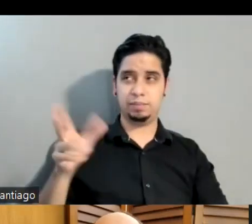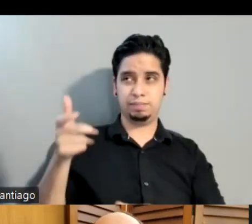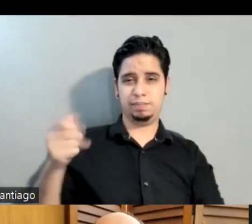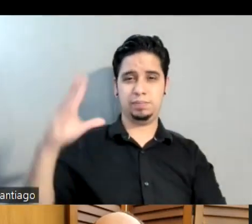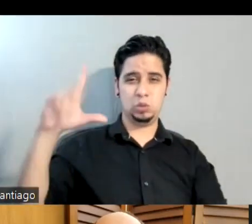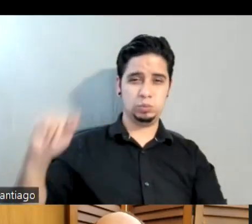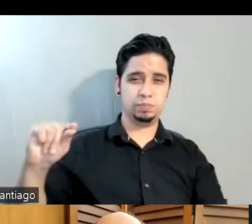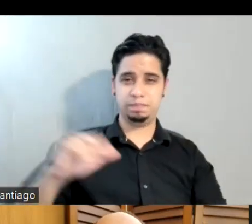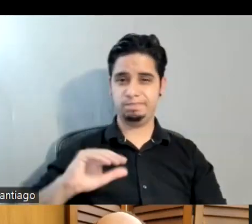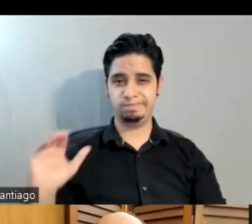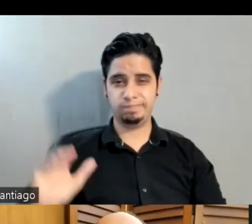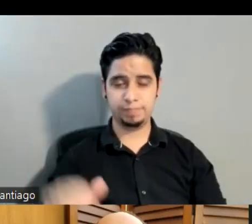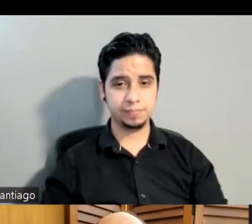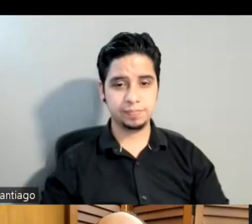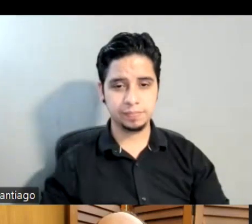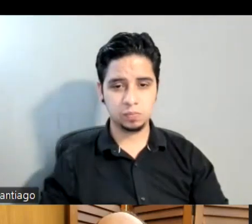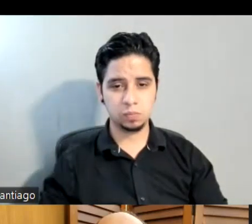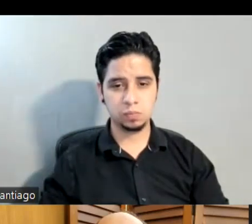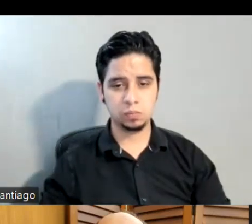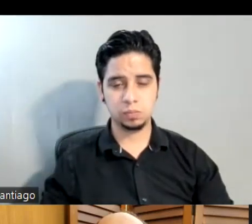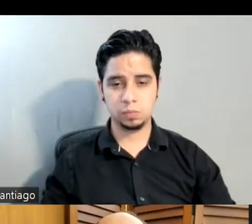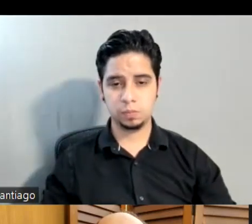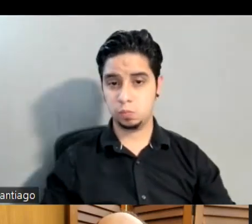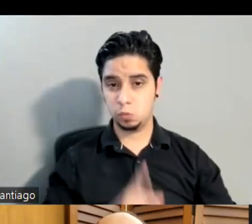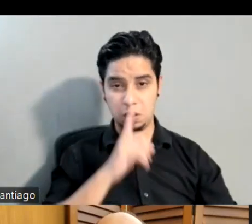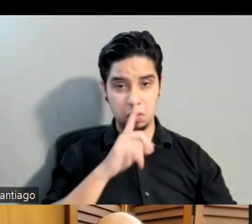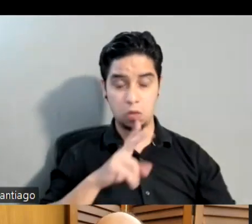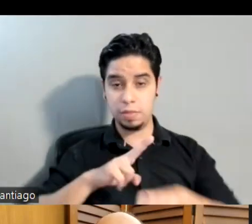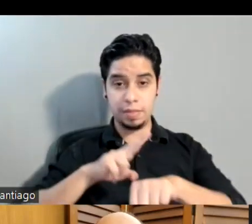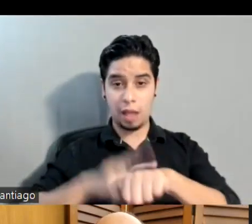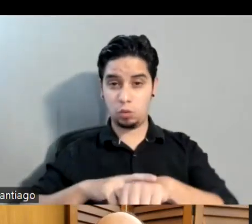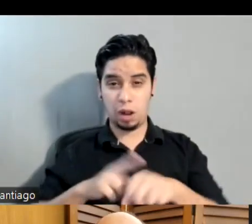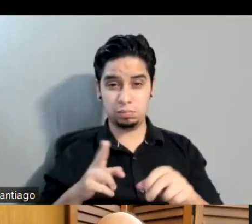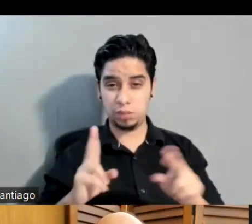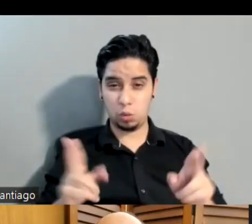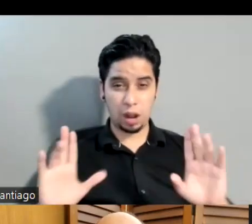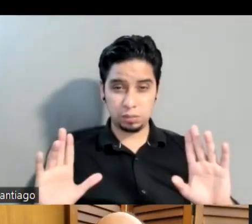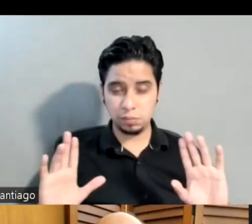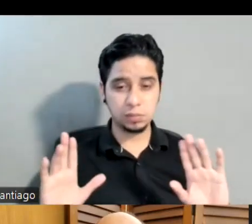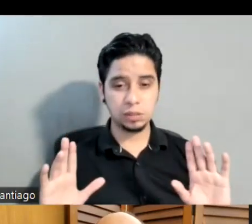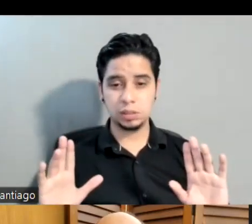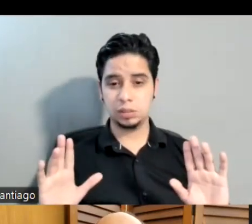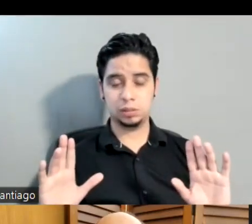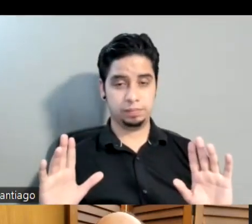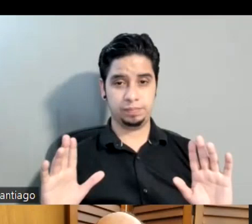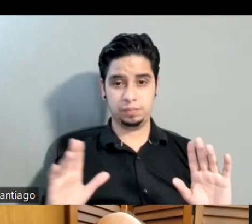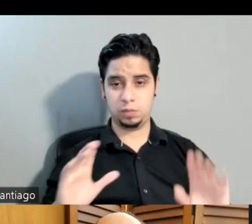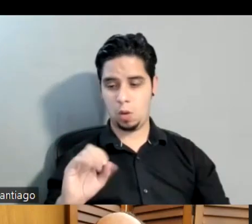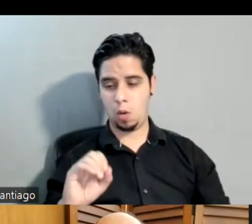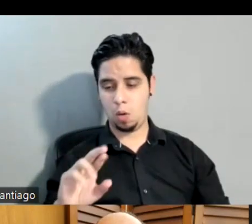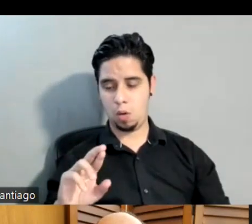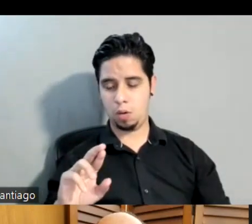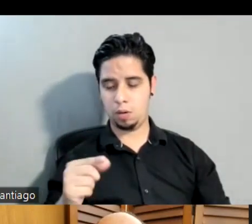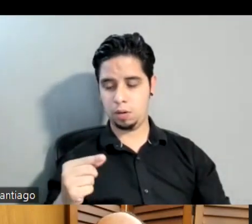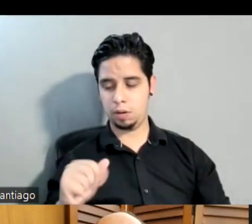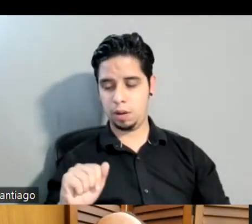Y entonces y fue una cosa súper orgánica. Y fue como una cosa orgánica y mística, porque lo leímos,